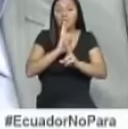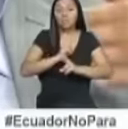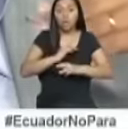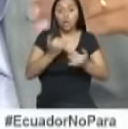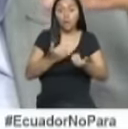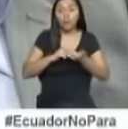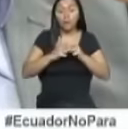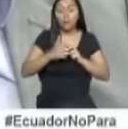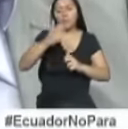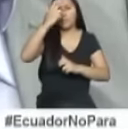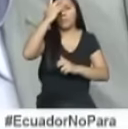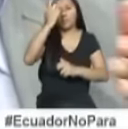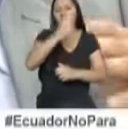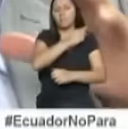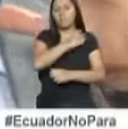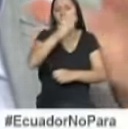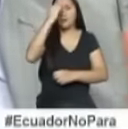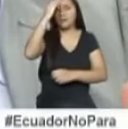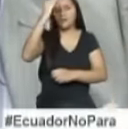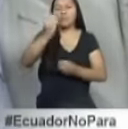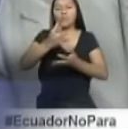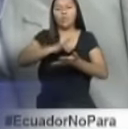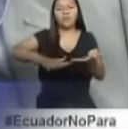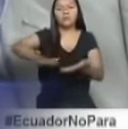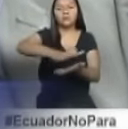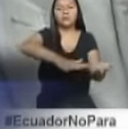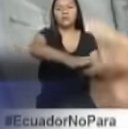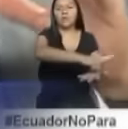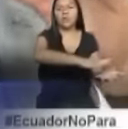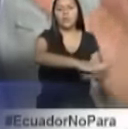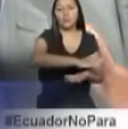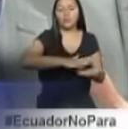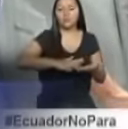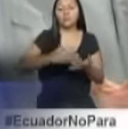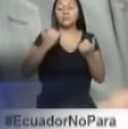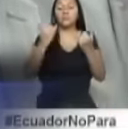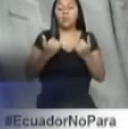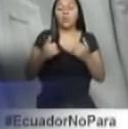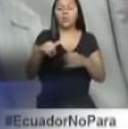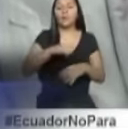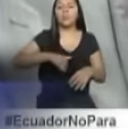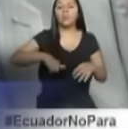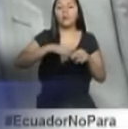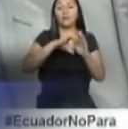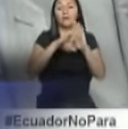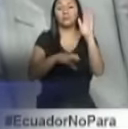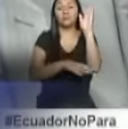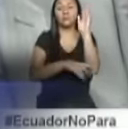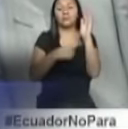políticos. Ahora, en democracia, y la Constitución lo señala, ¿cierto?